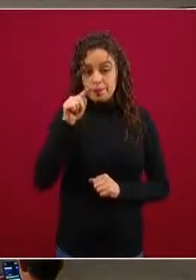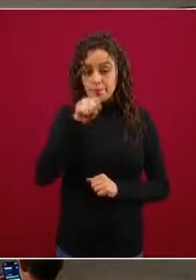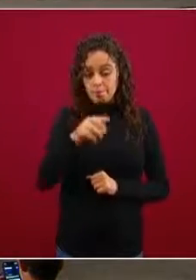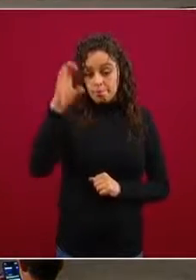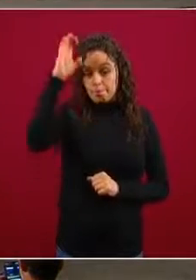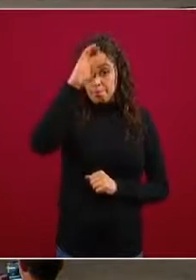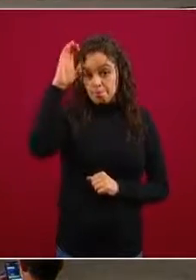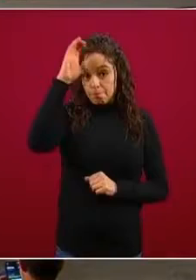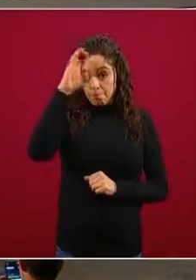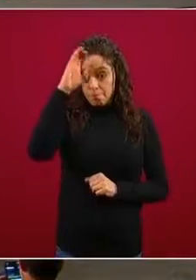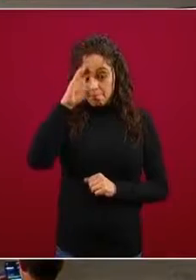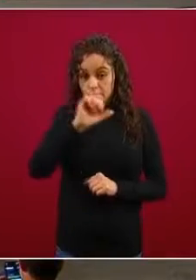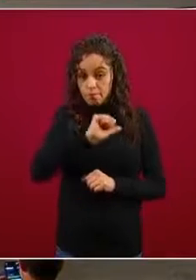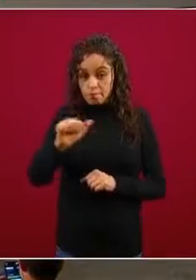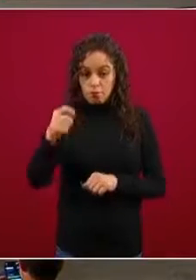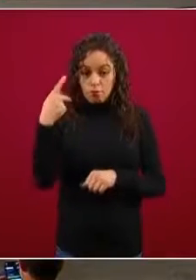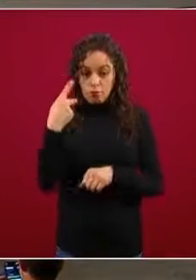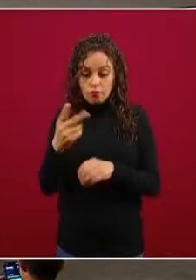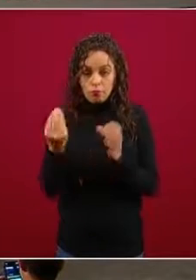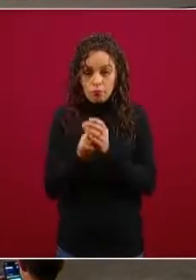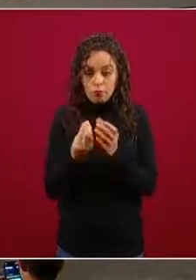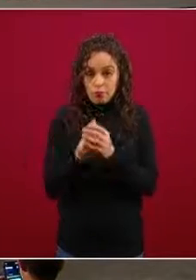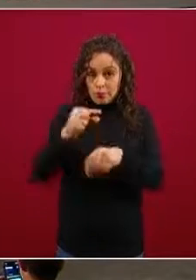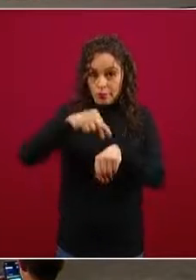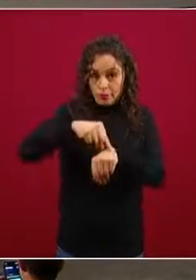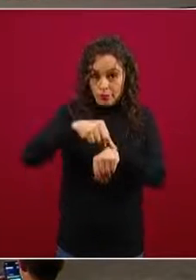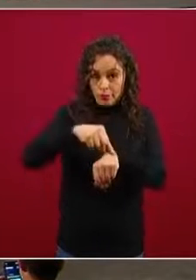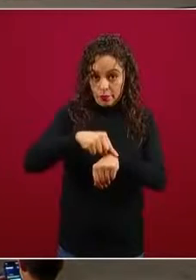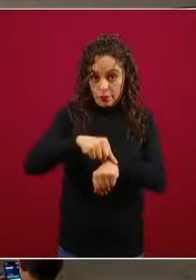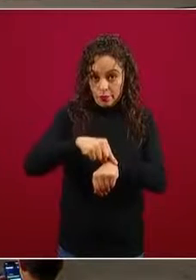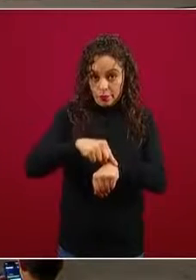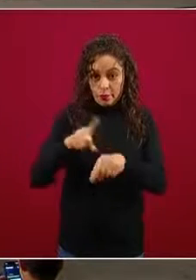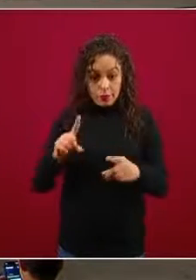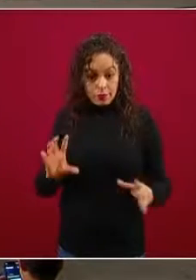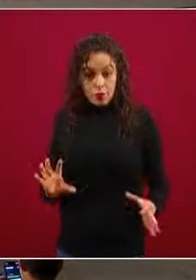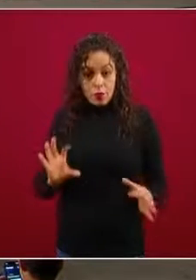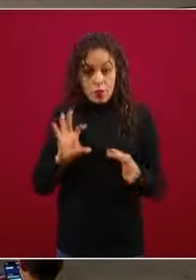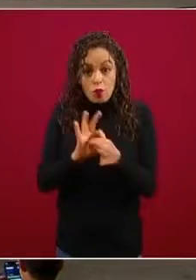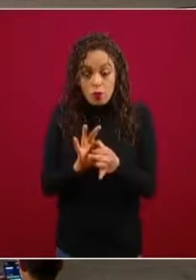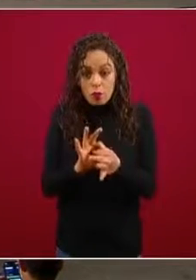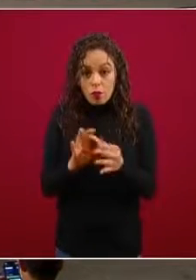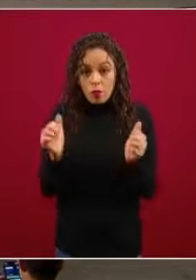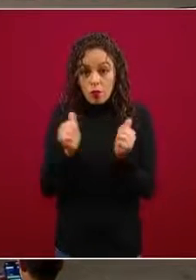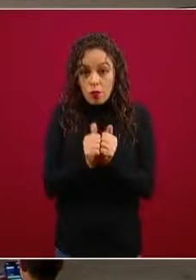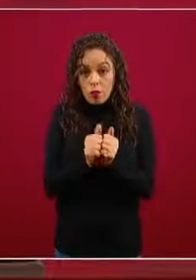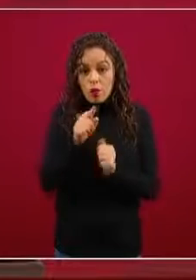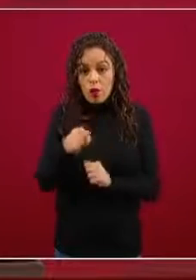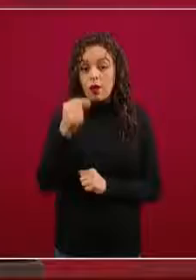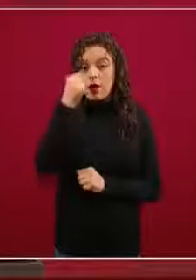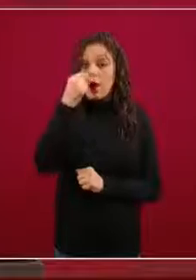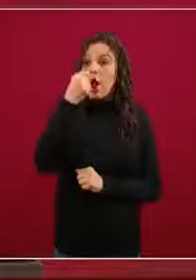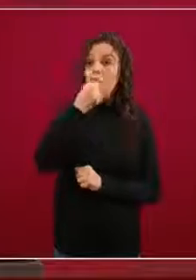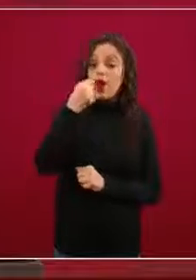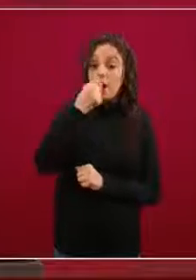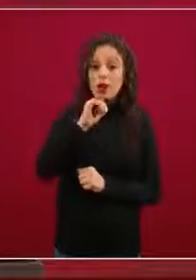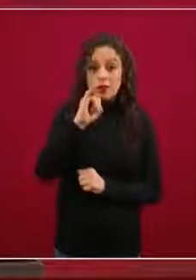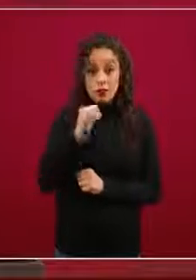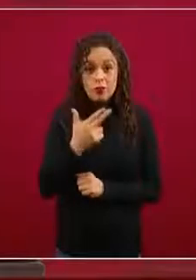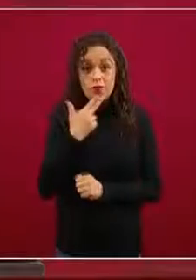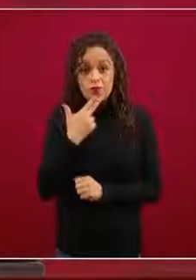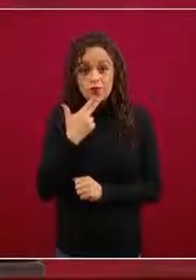científicos, no corresponde con la utilidad de la prueba, porque la prueba va a salir